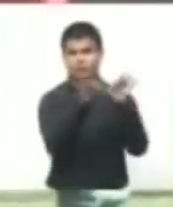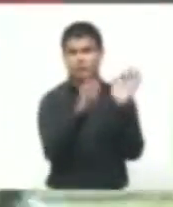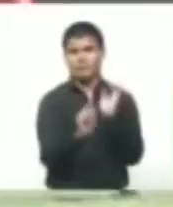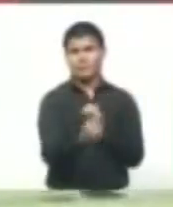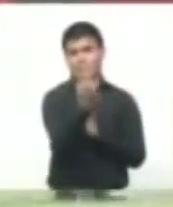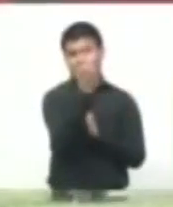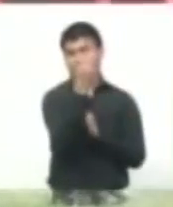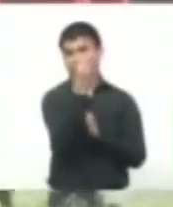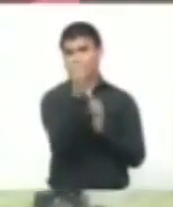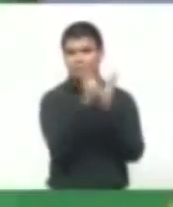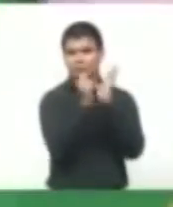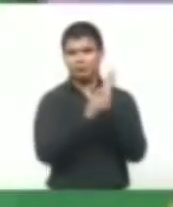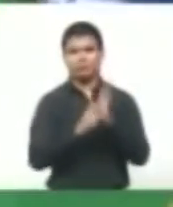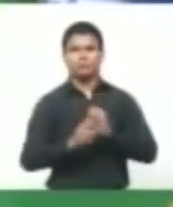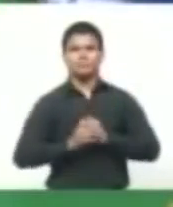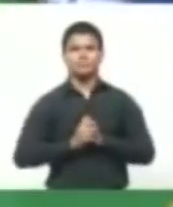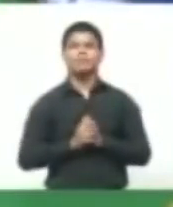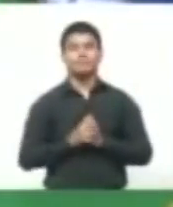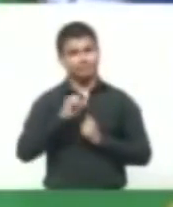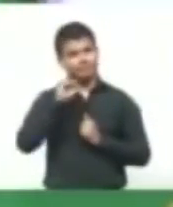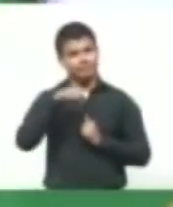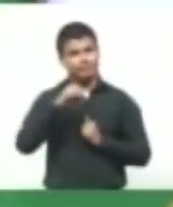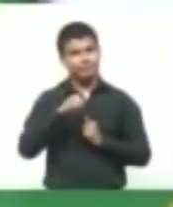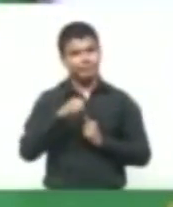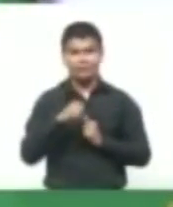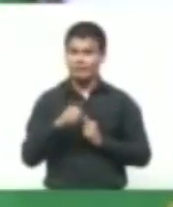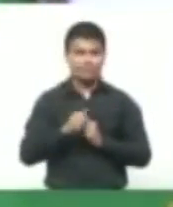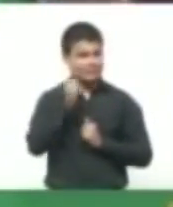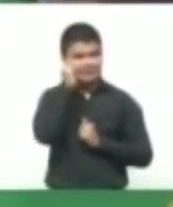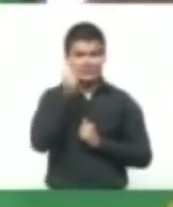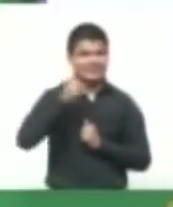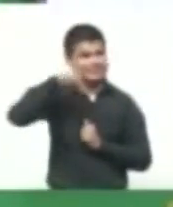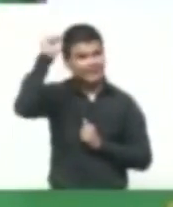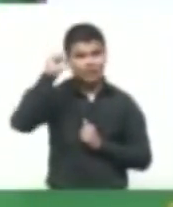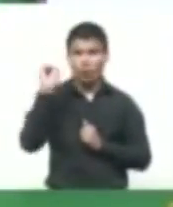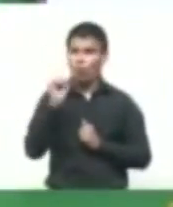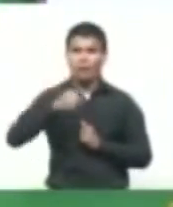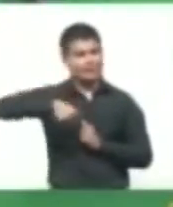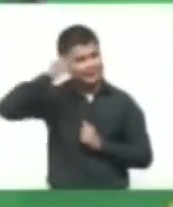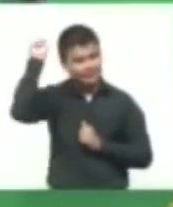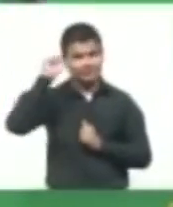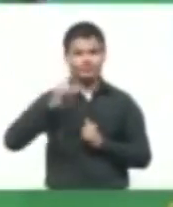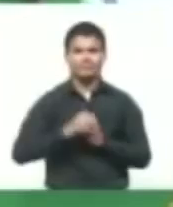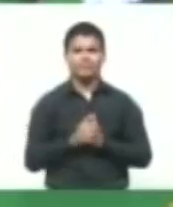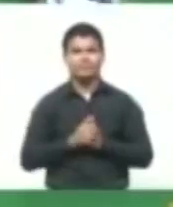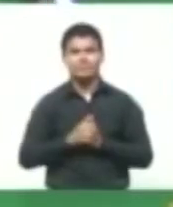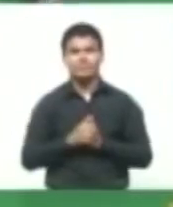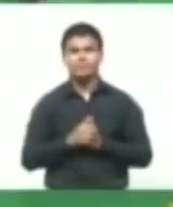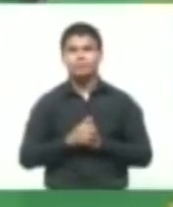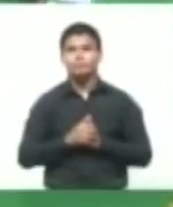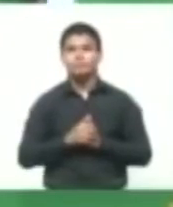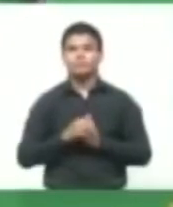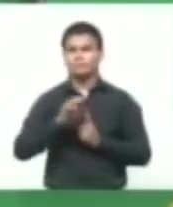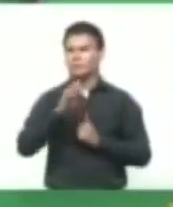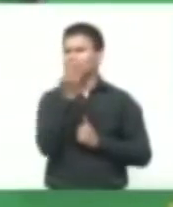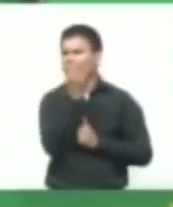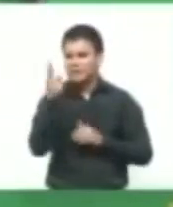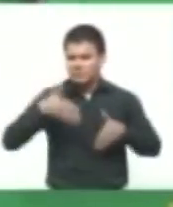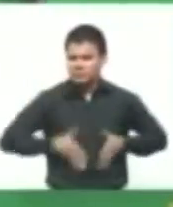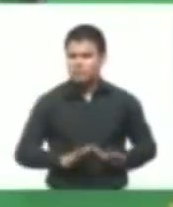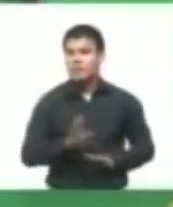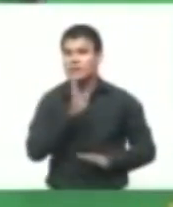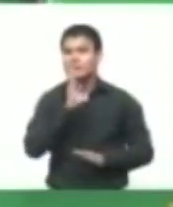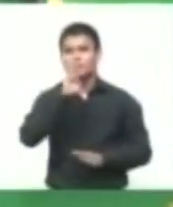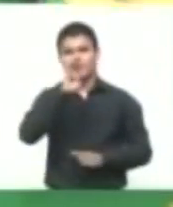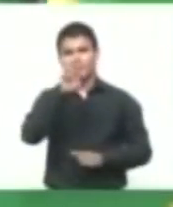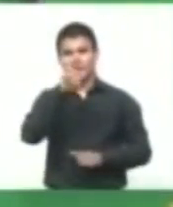liga. Sí, señor, mañana es ganar o ganar. El barranquillero Rafael Santos Borré marcó hoy dos goles en la